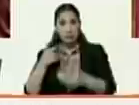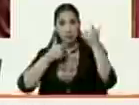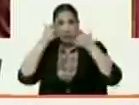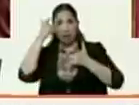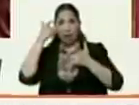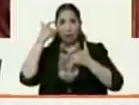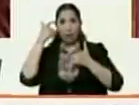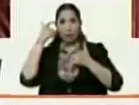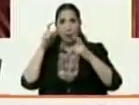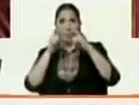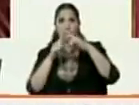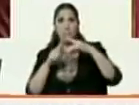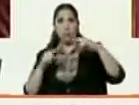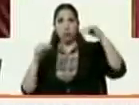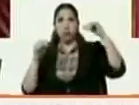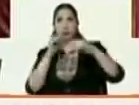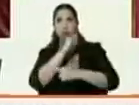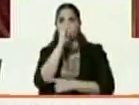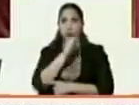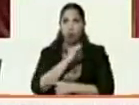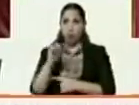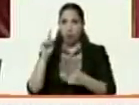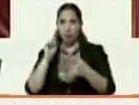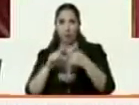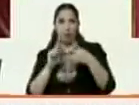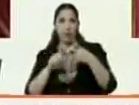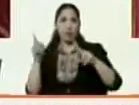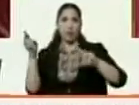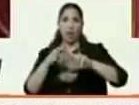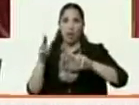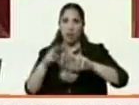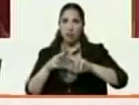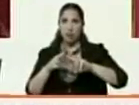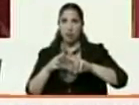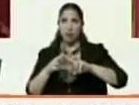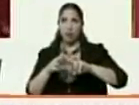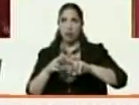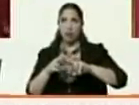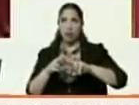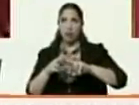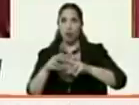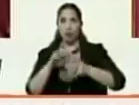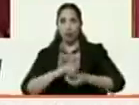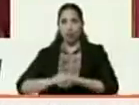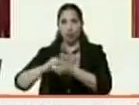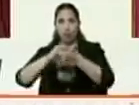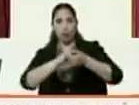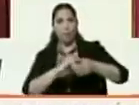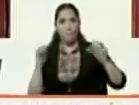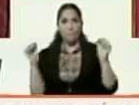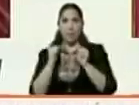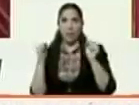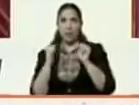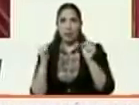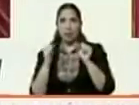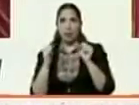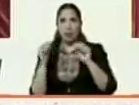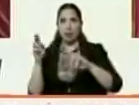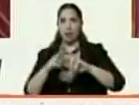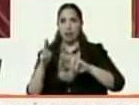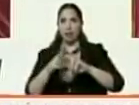la media luna, Zulia, Táchira, perdón, Zulia, Trujillo, Mérida y